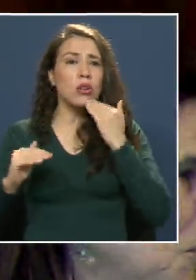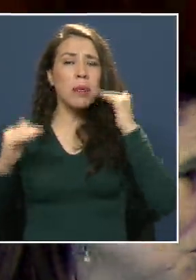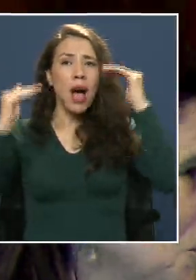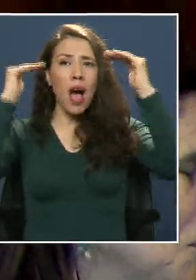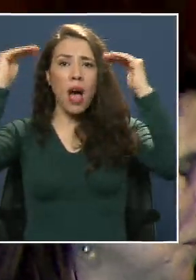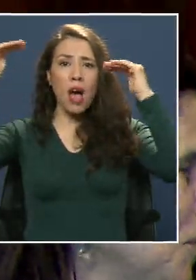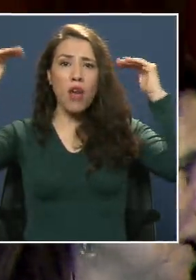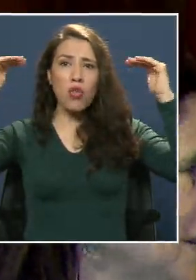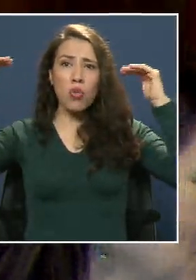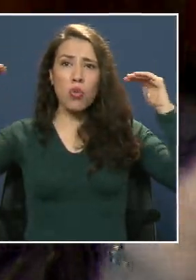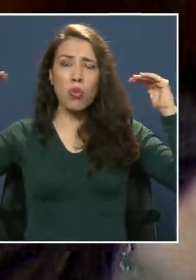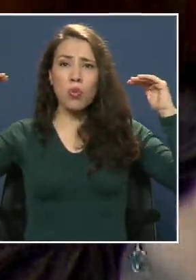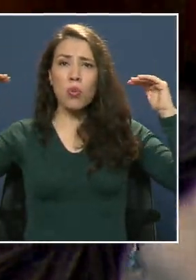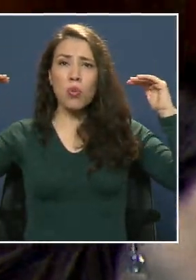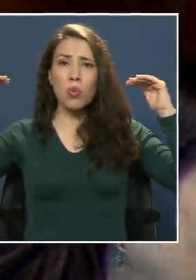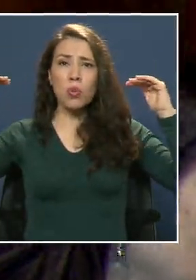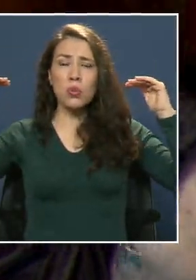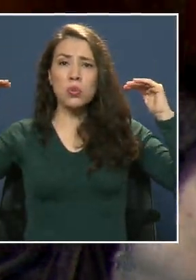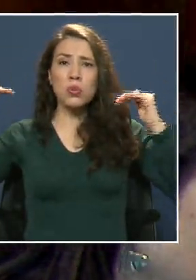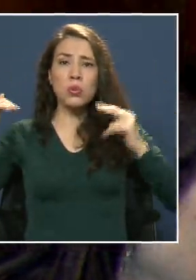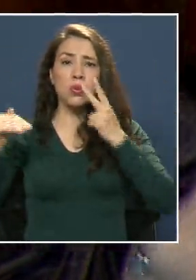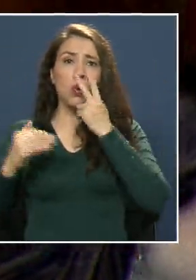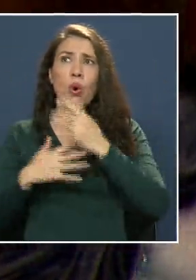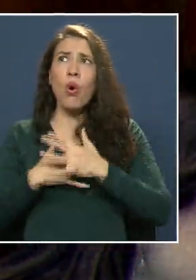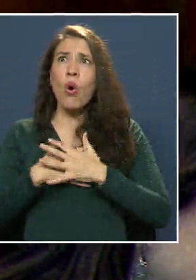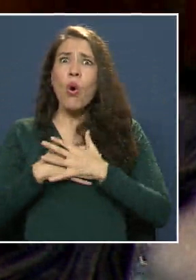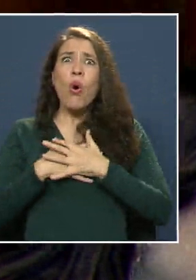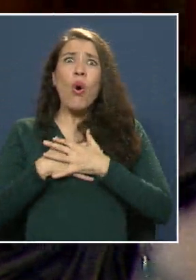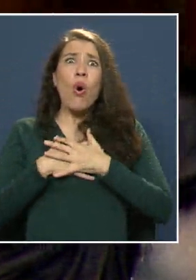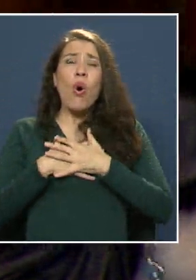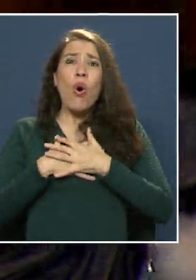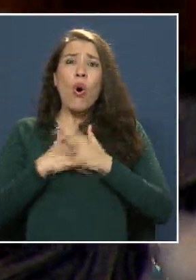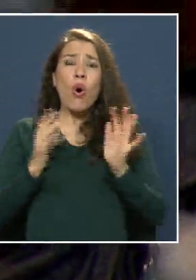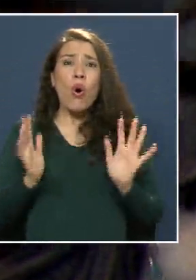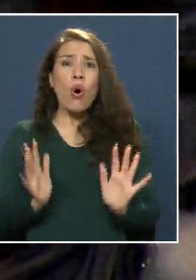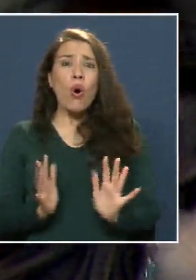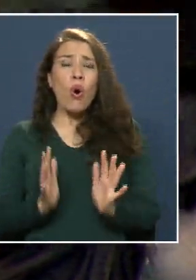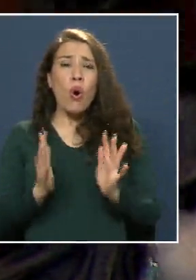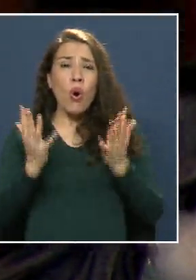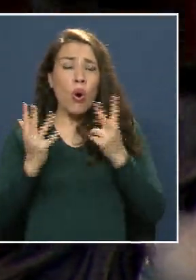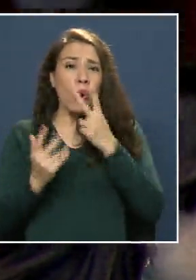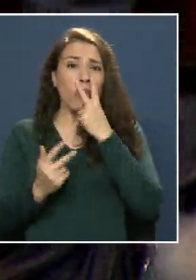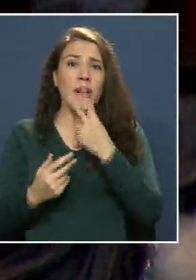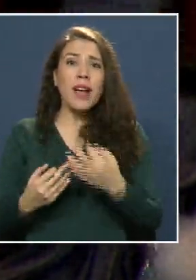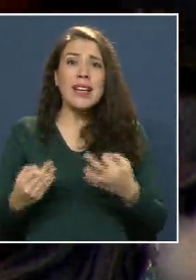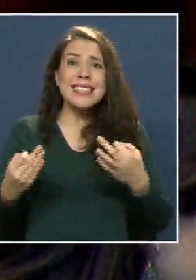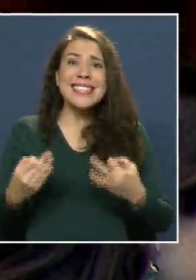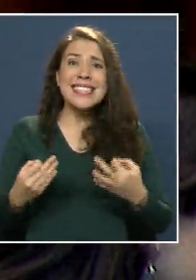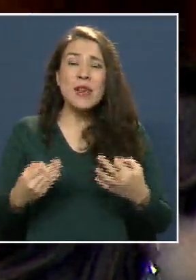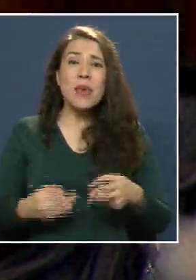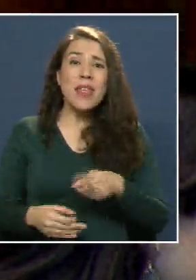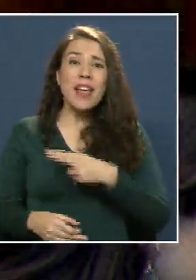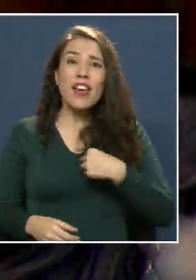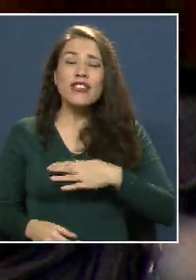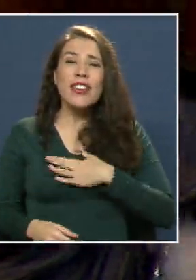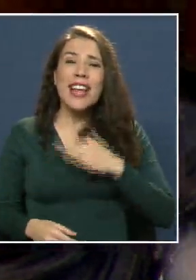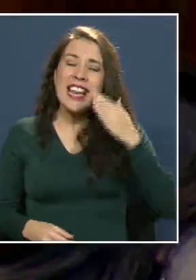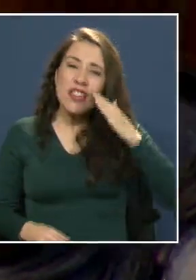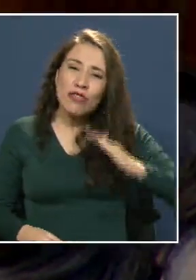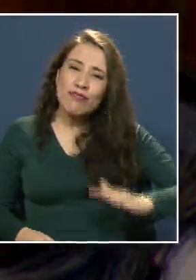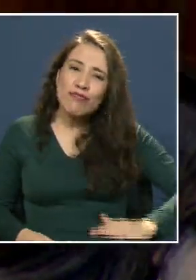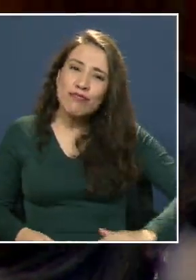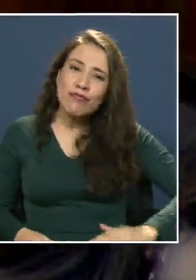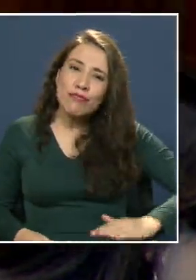adultos, que nos han dejado sin aliento y que nos han demostrado que la seguridad en que quisiéramos que ellos se